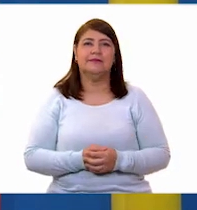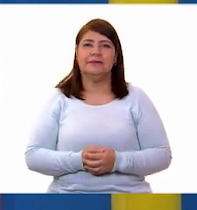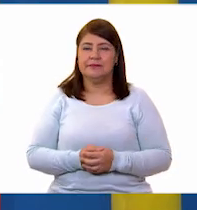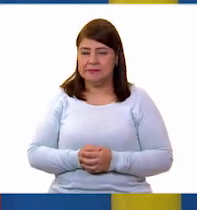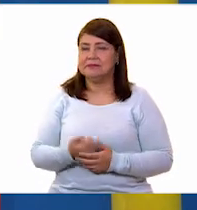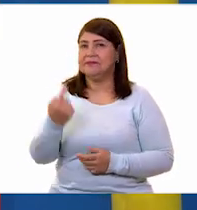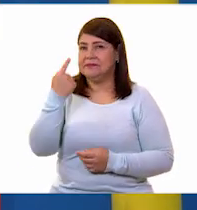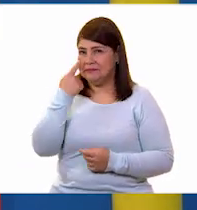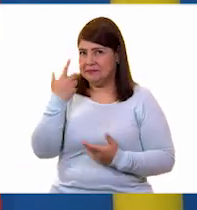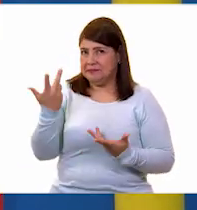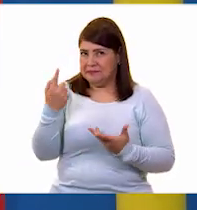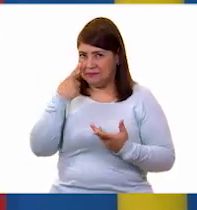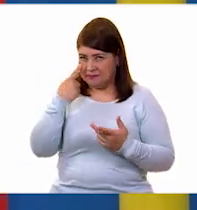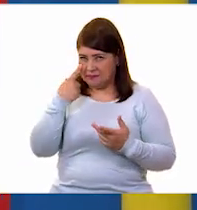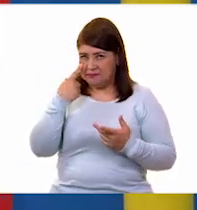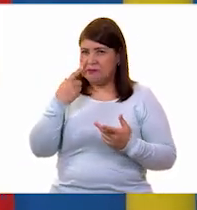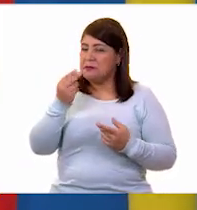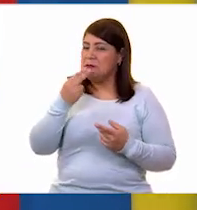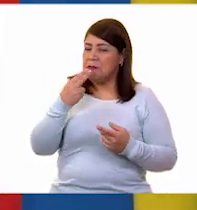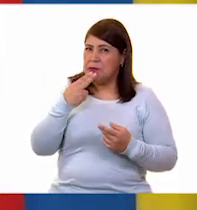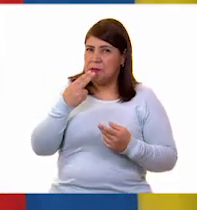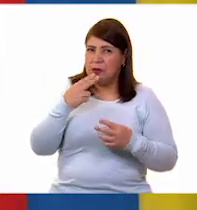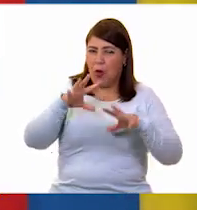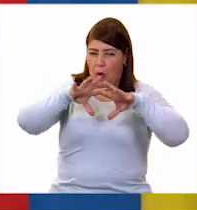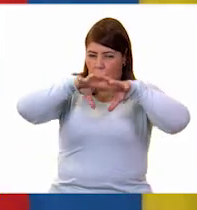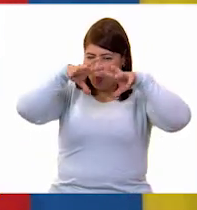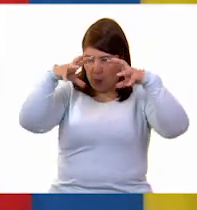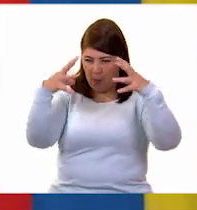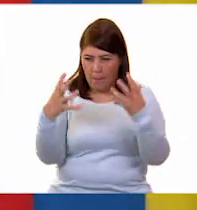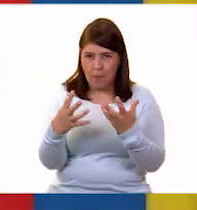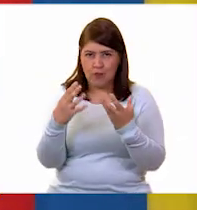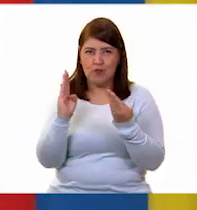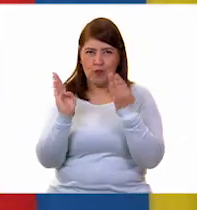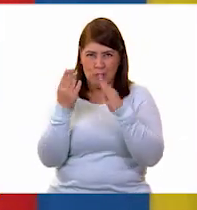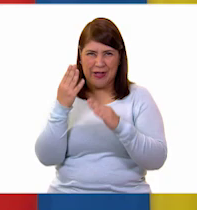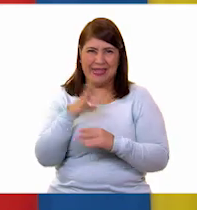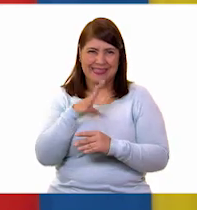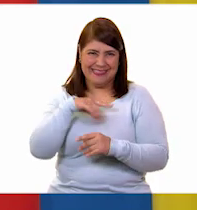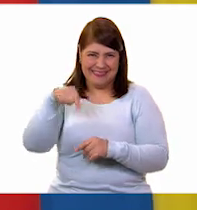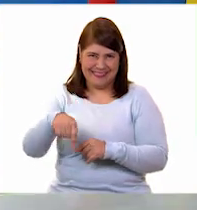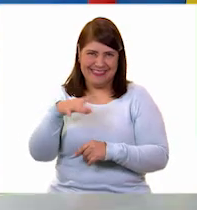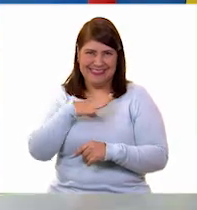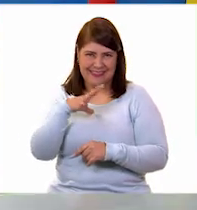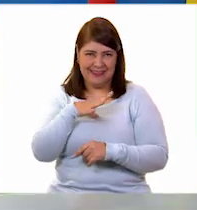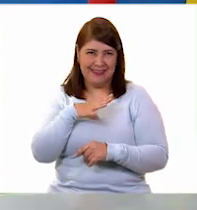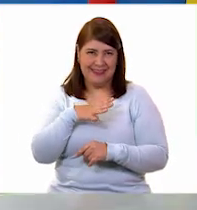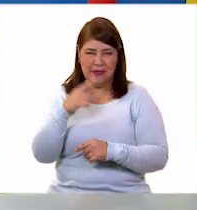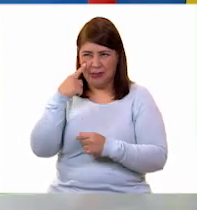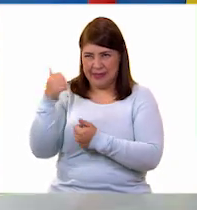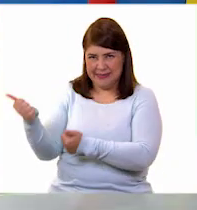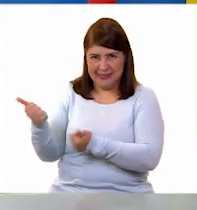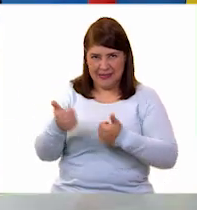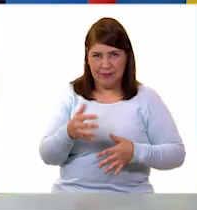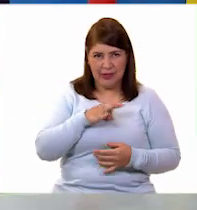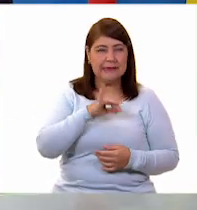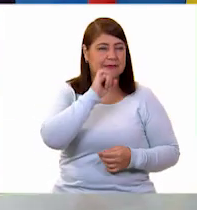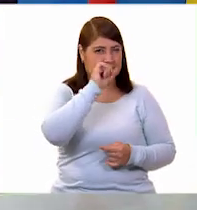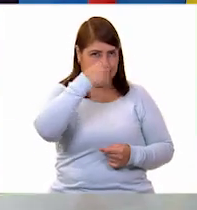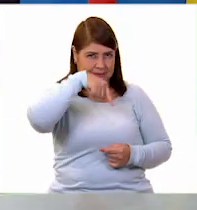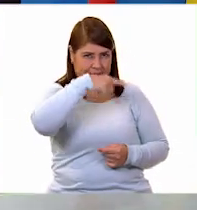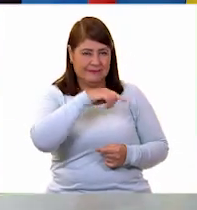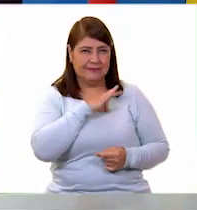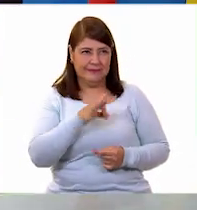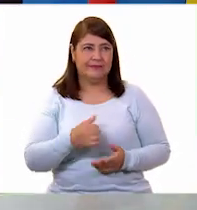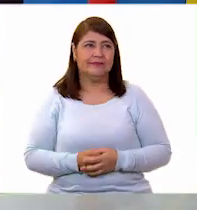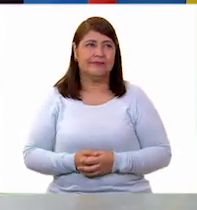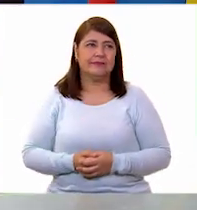esta representación, utilizaremos el globo terráqueo que tenemos aquí en el estudio. ¿Me ayudas a traerlo, por supuesto, por favor? Maestro, voy por él. Muy